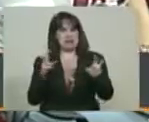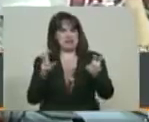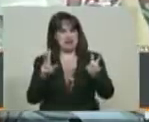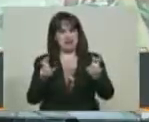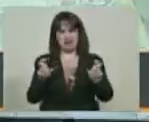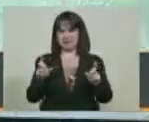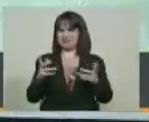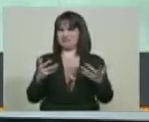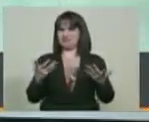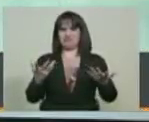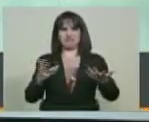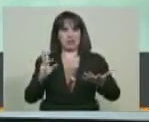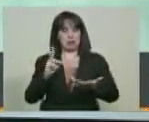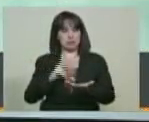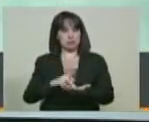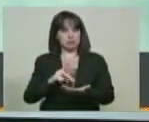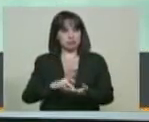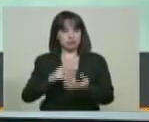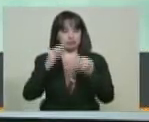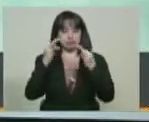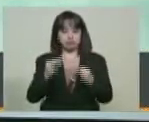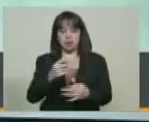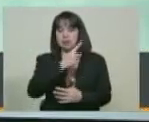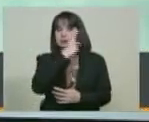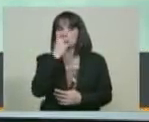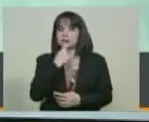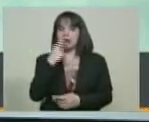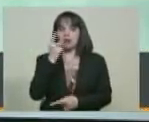El militante revolucionario tiene que ser muy serio.